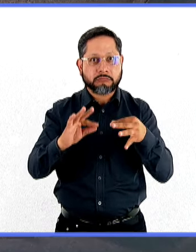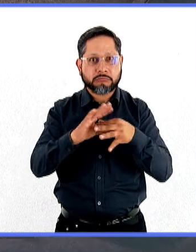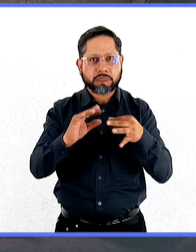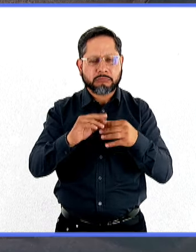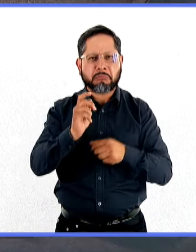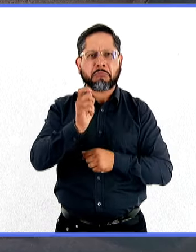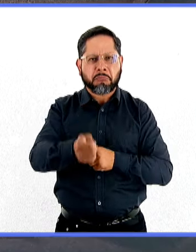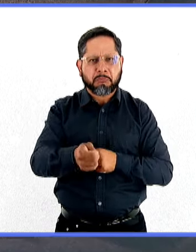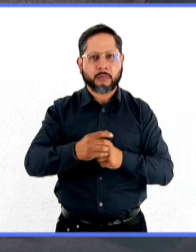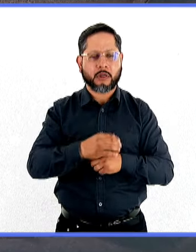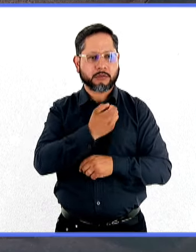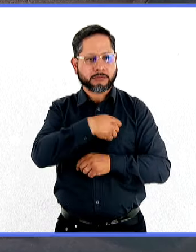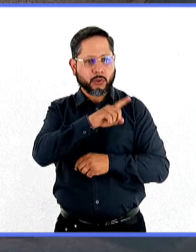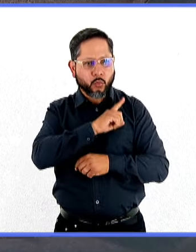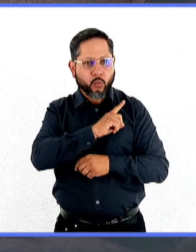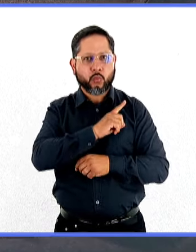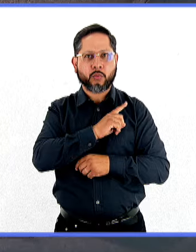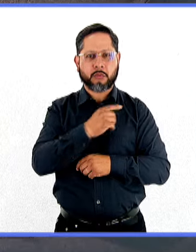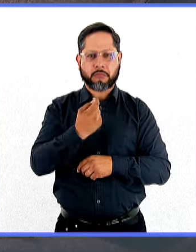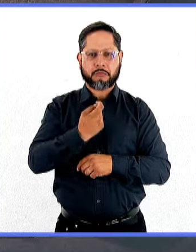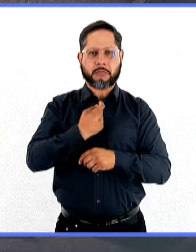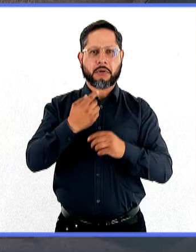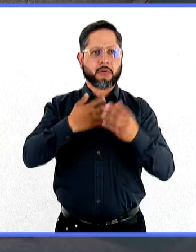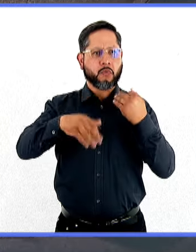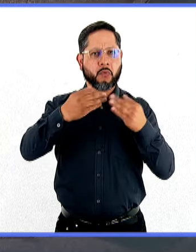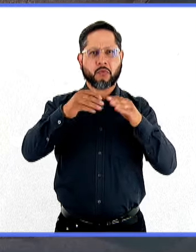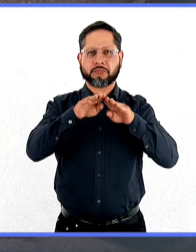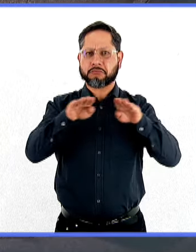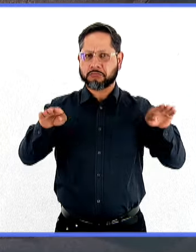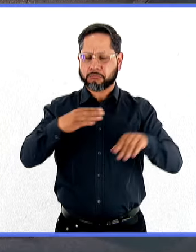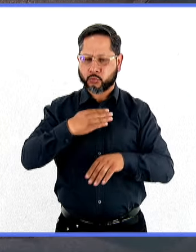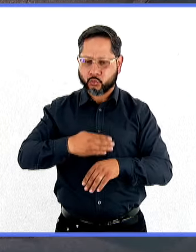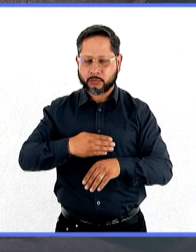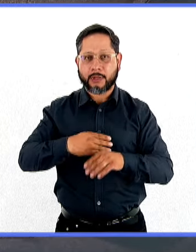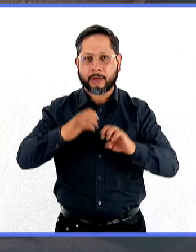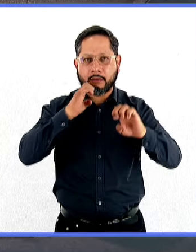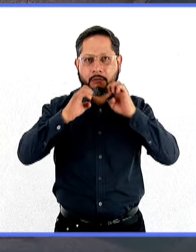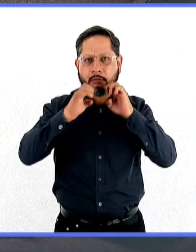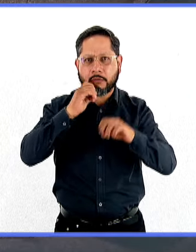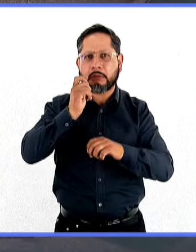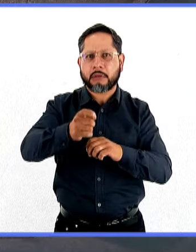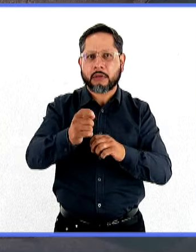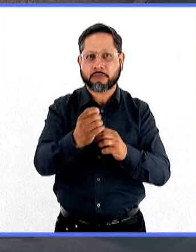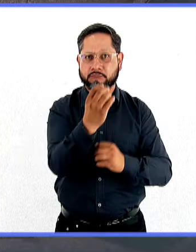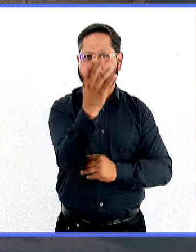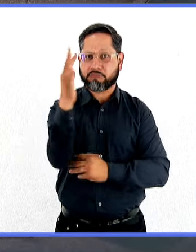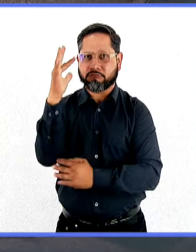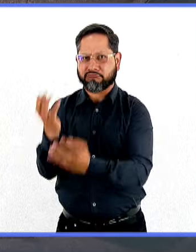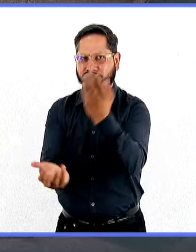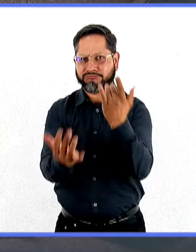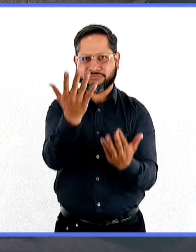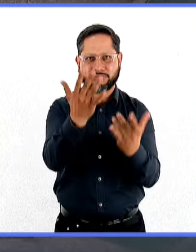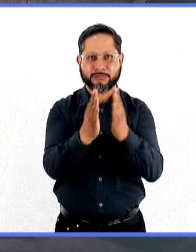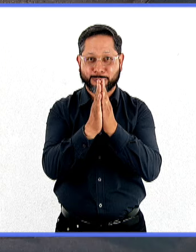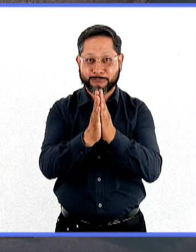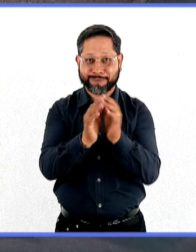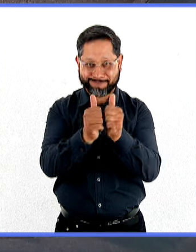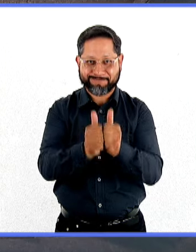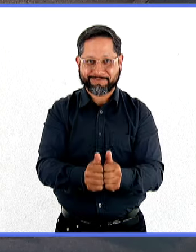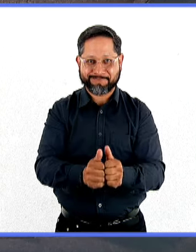platicando sobre salud sobre equidad de género y además nuestra entrevista la dedicaremos a platicar sobre incendios forestales quédense